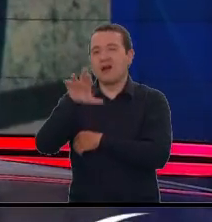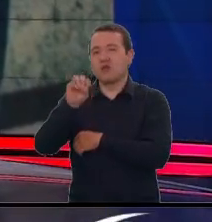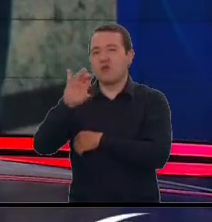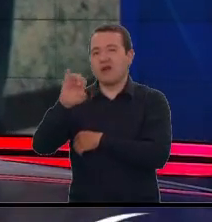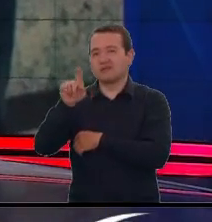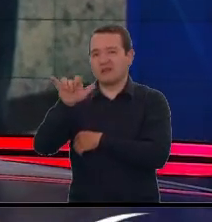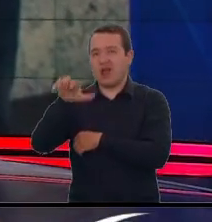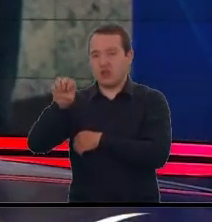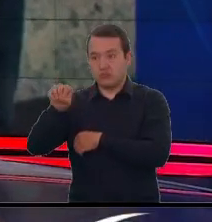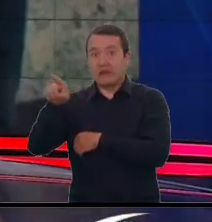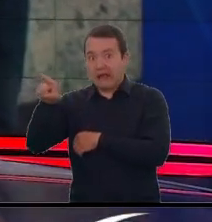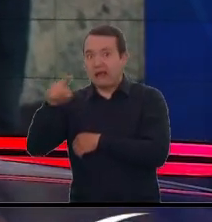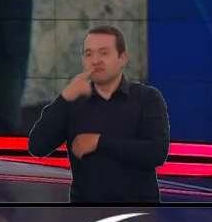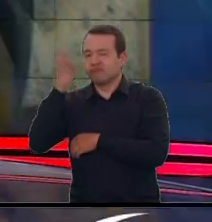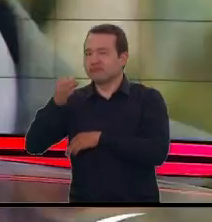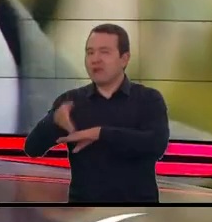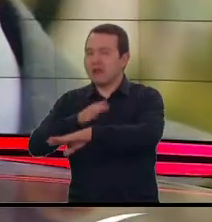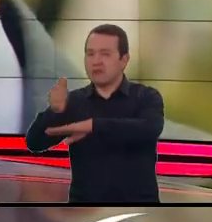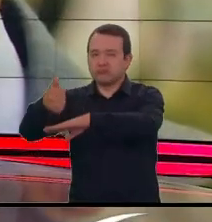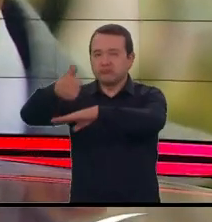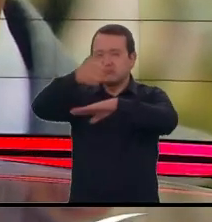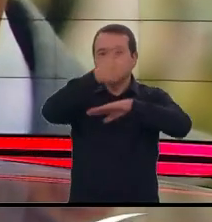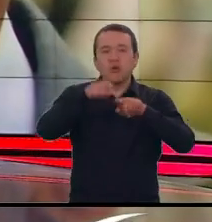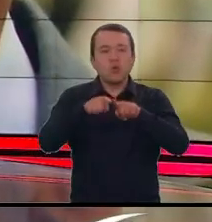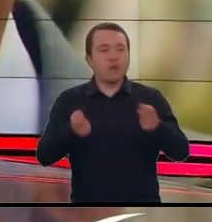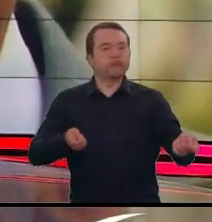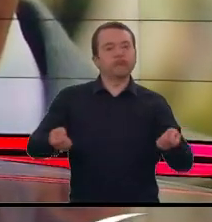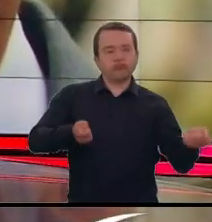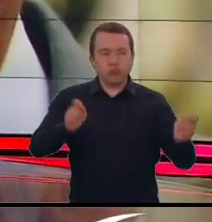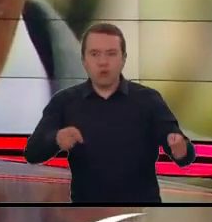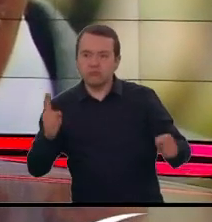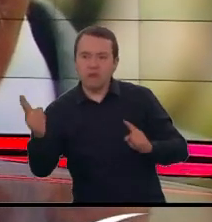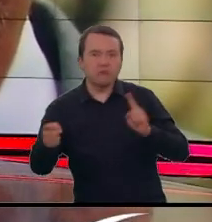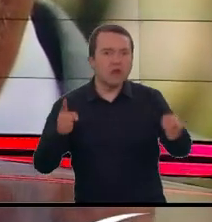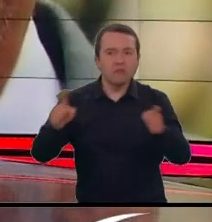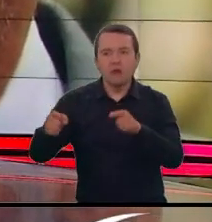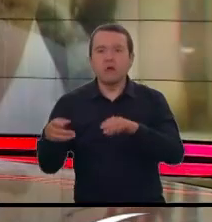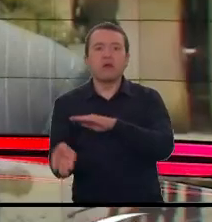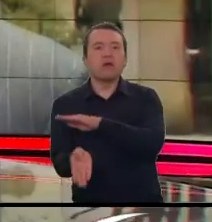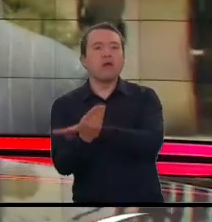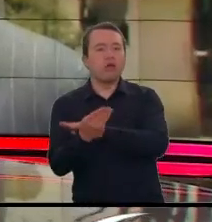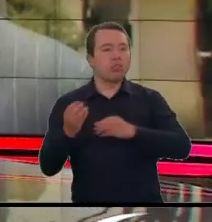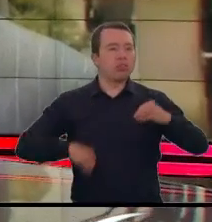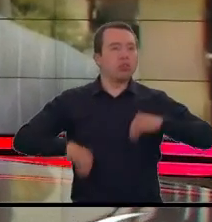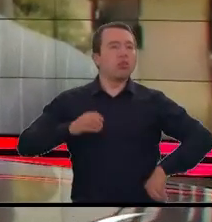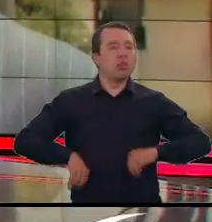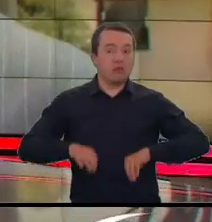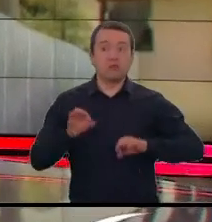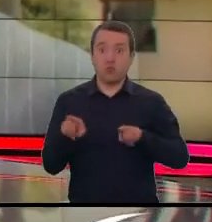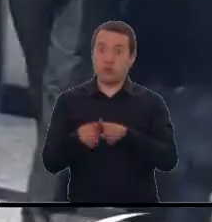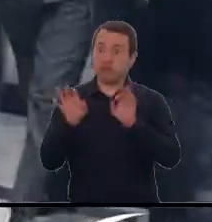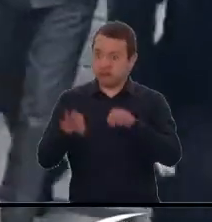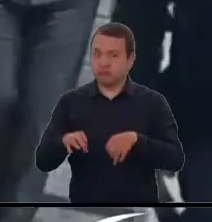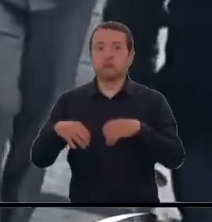contratos para apropiarse de dineros de obras públicas en el país. El congresista será imputado por 5 delitos.